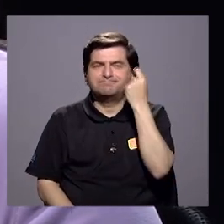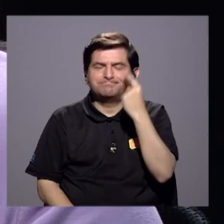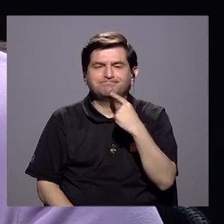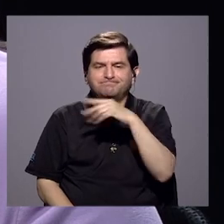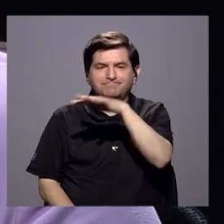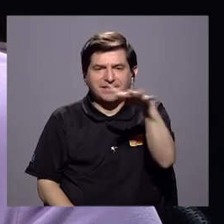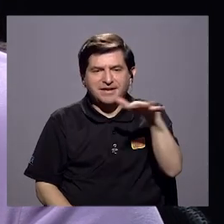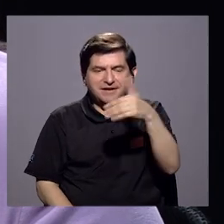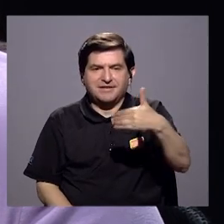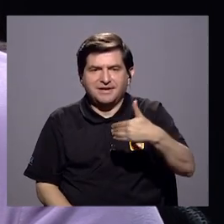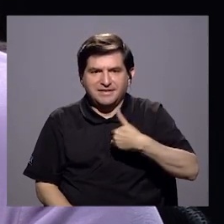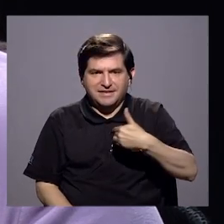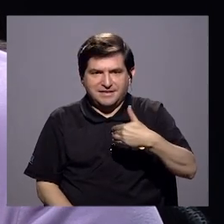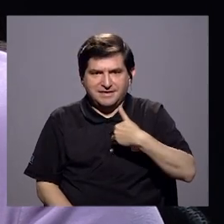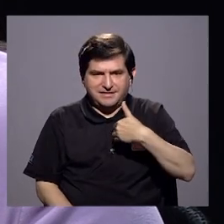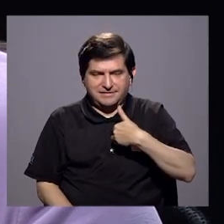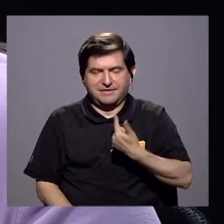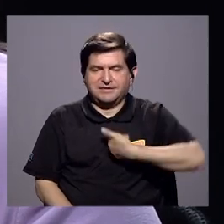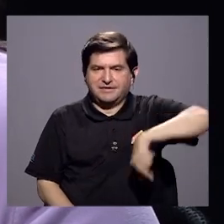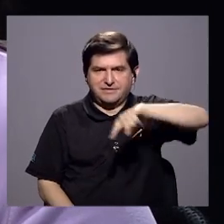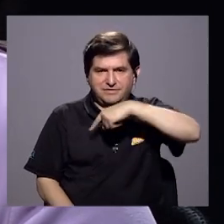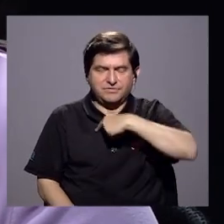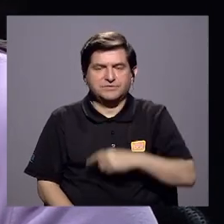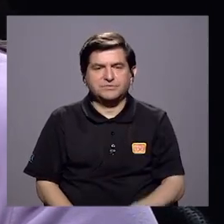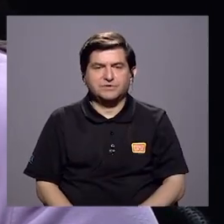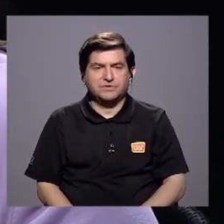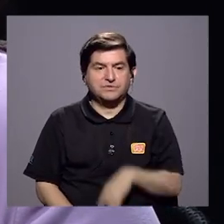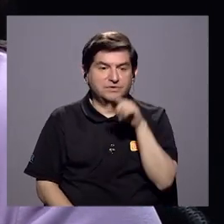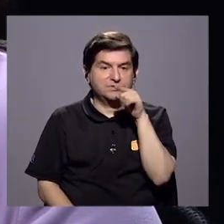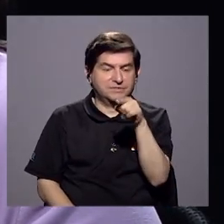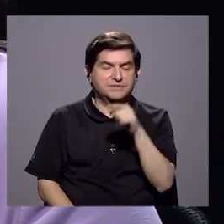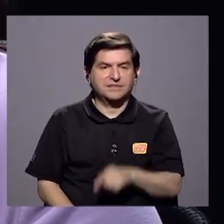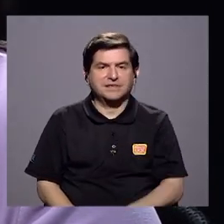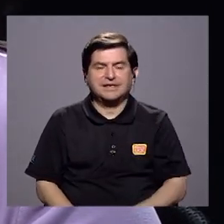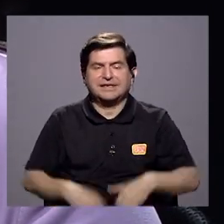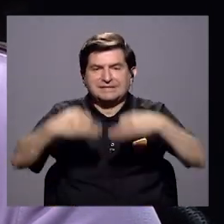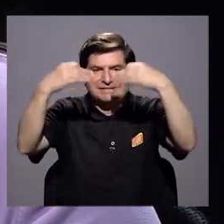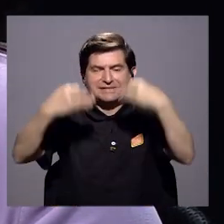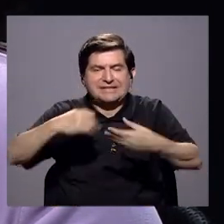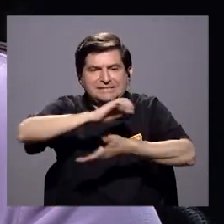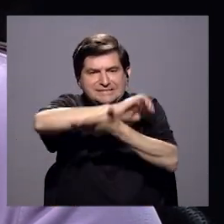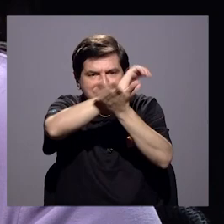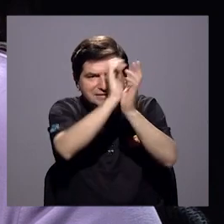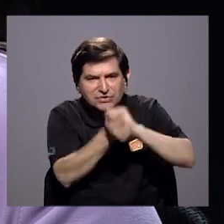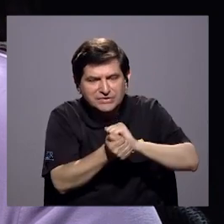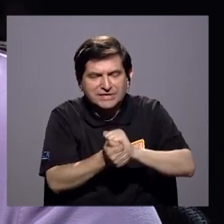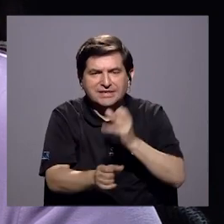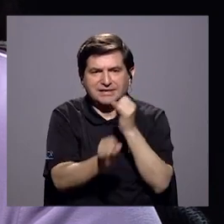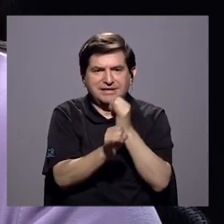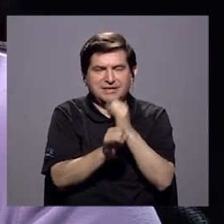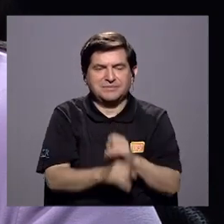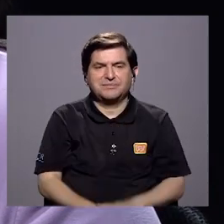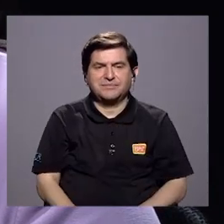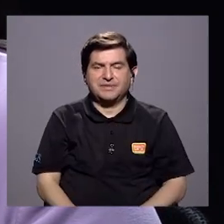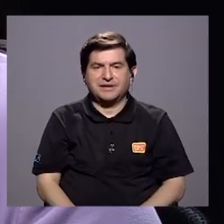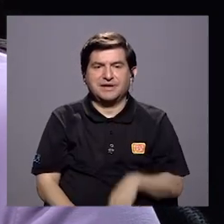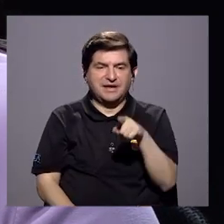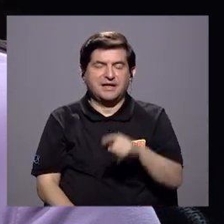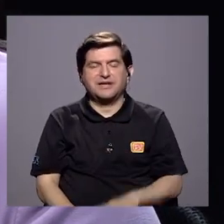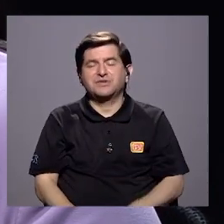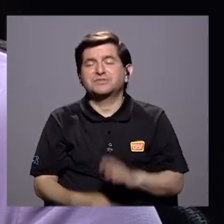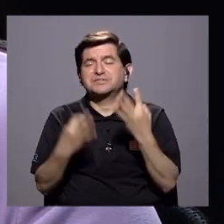comprendieron las realidades que teníamos de frente, detonándonos. La decisión de transformación de Habdeba es una decisión